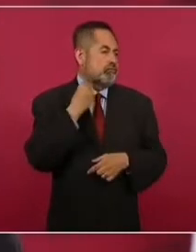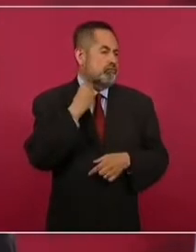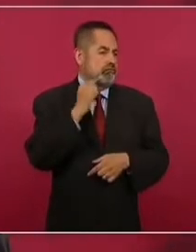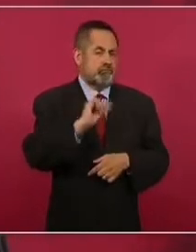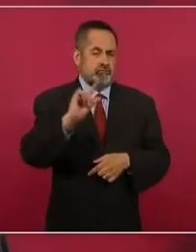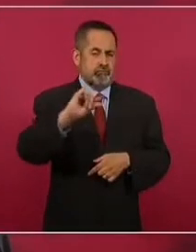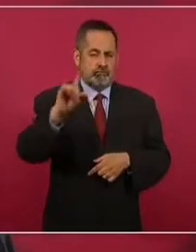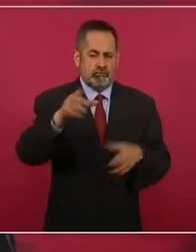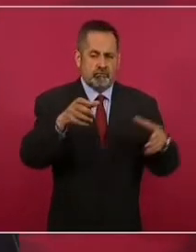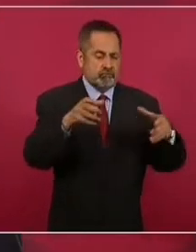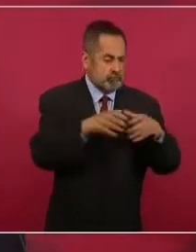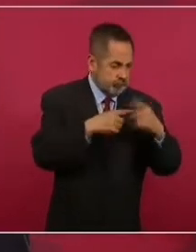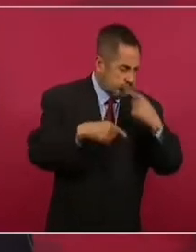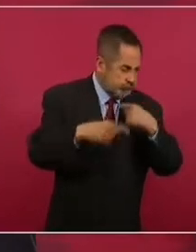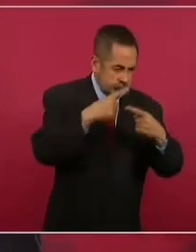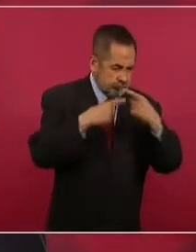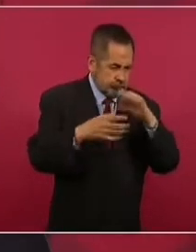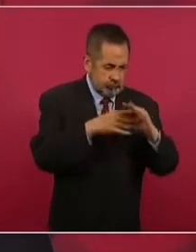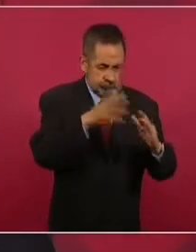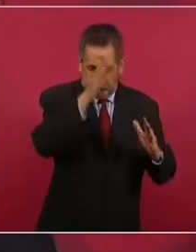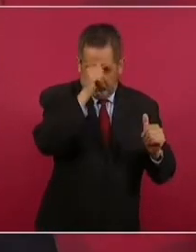famosos se resolvía todo,